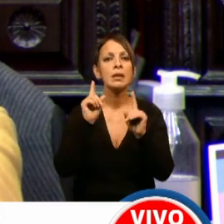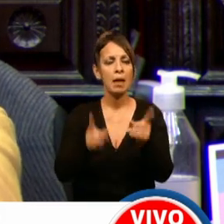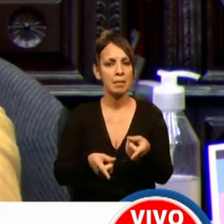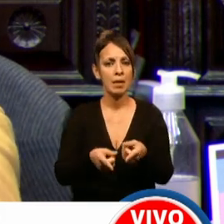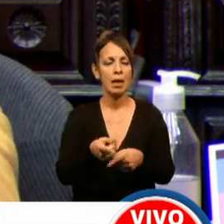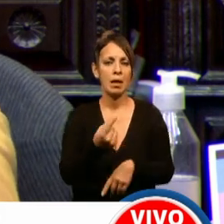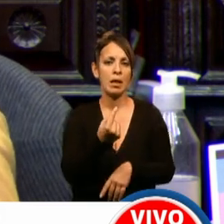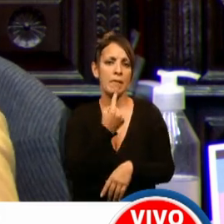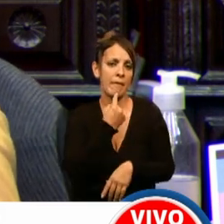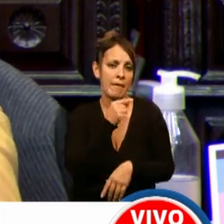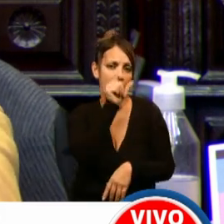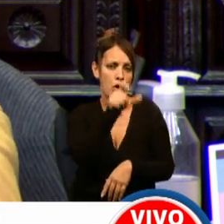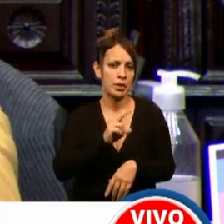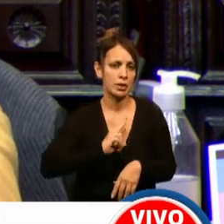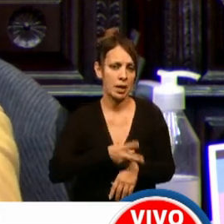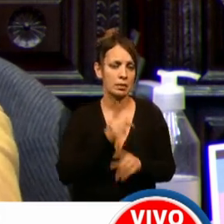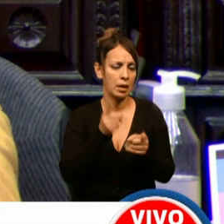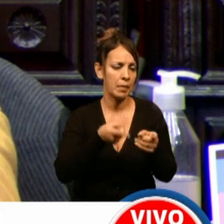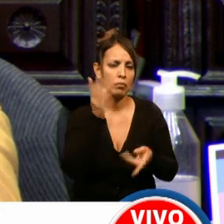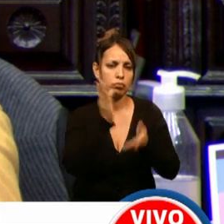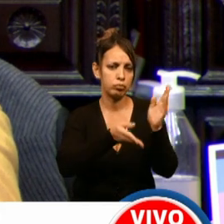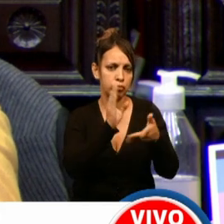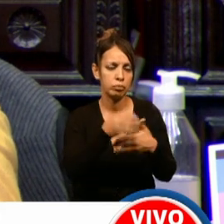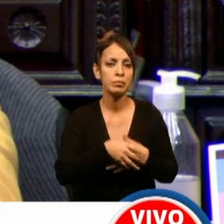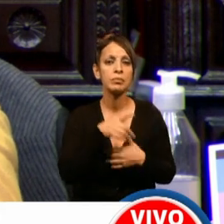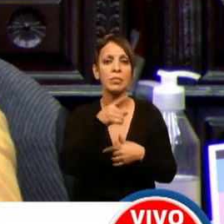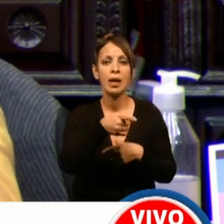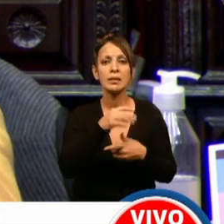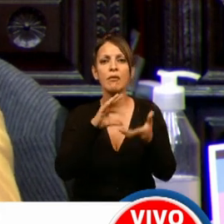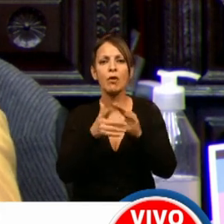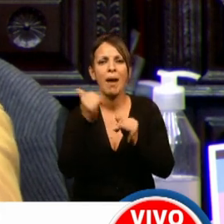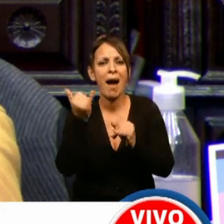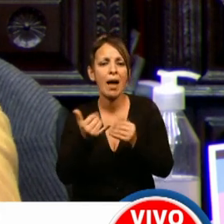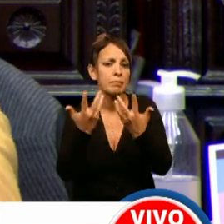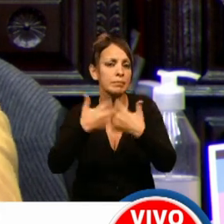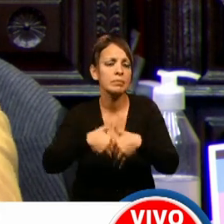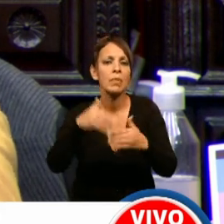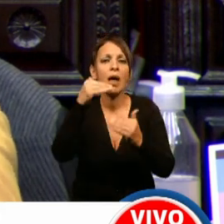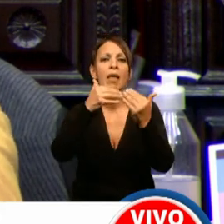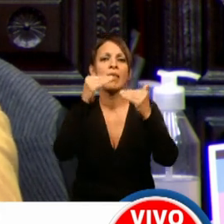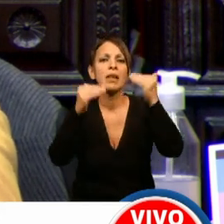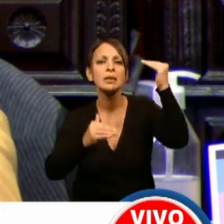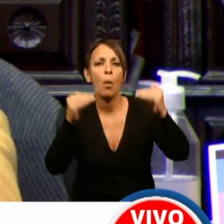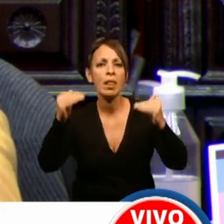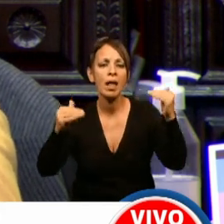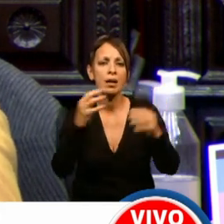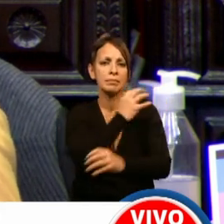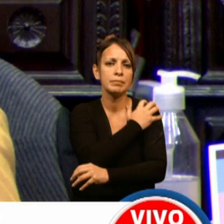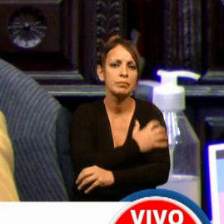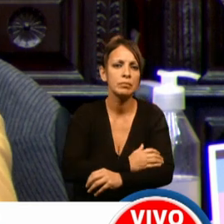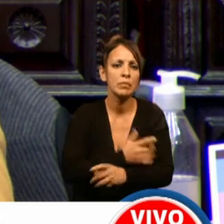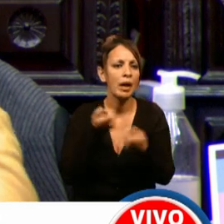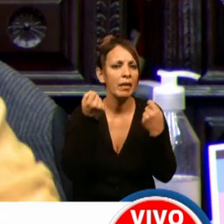trans estas prácticas sumadas a las condiciones de esta igualdad y de pobreza le imposibilitaron el